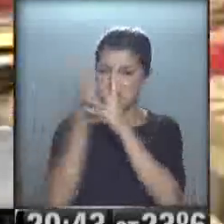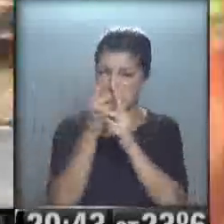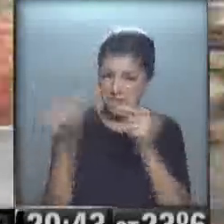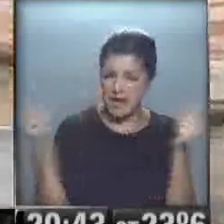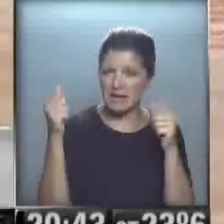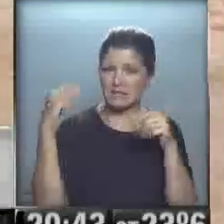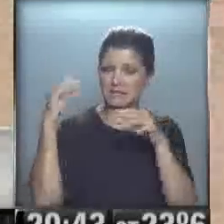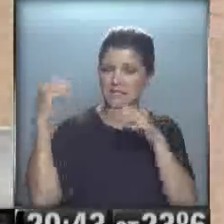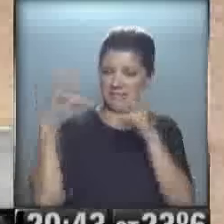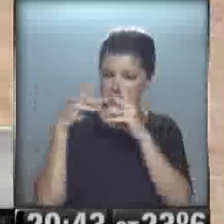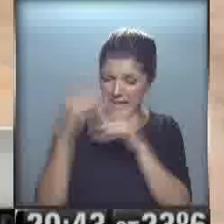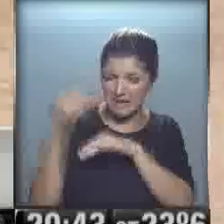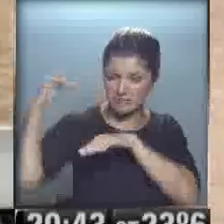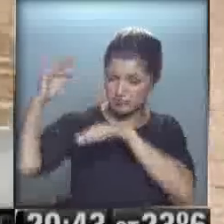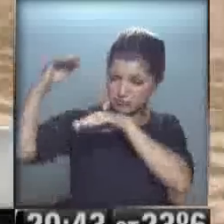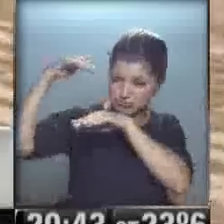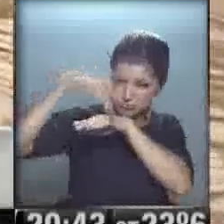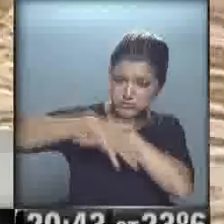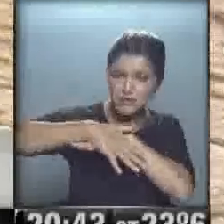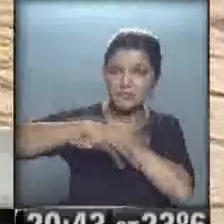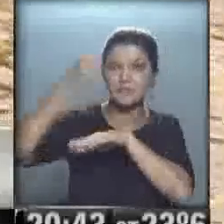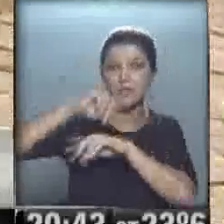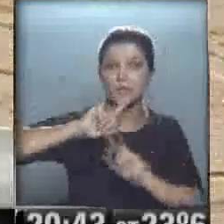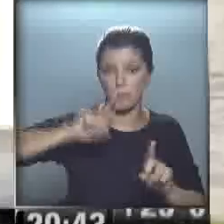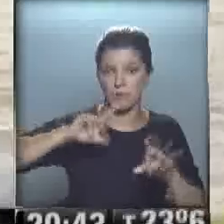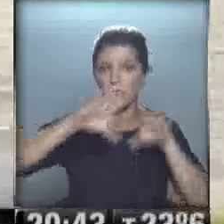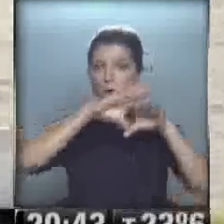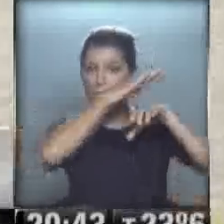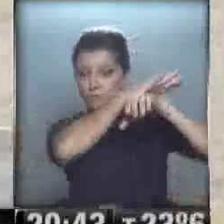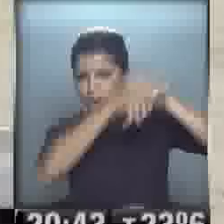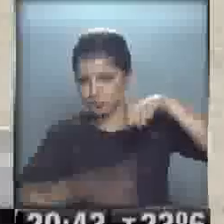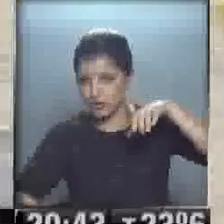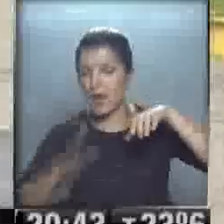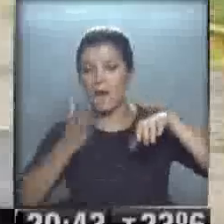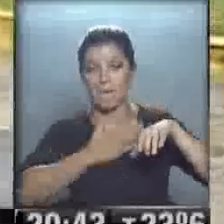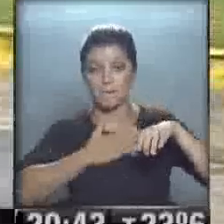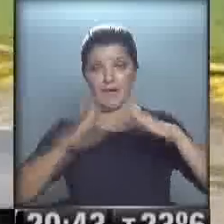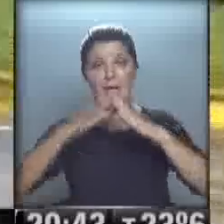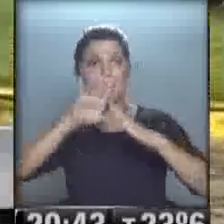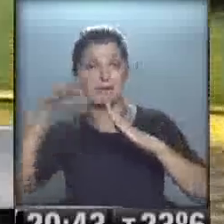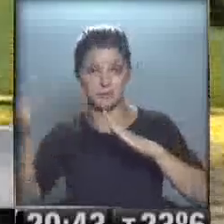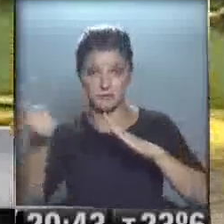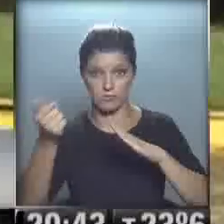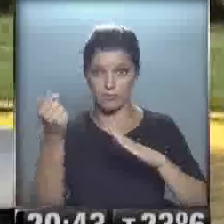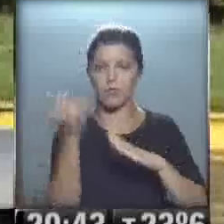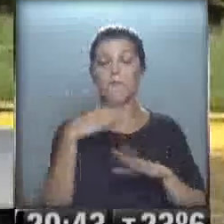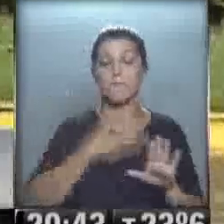caña y tierra de arriba, ¿no? Que limpió la barranca, ¿no? A mí, al vecino, a él y al